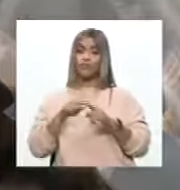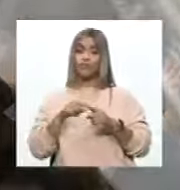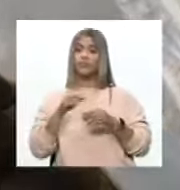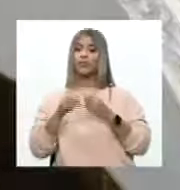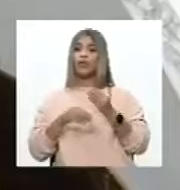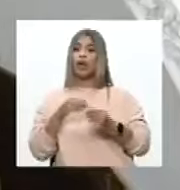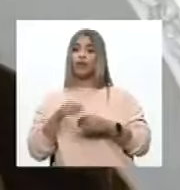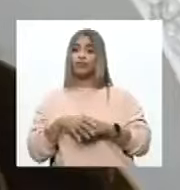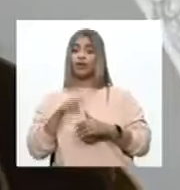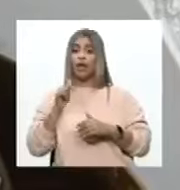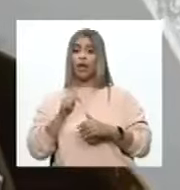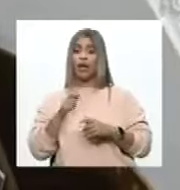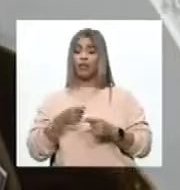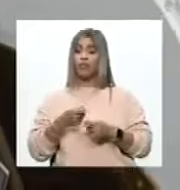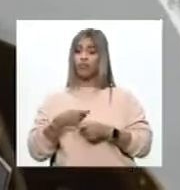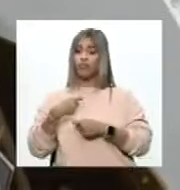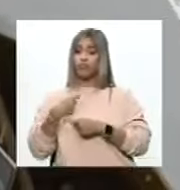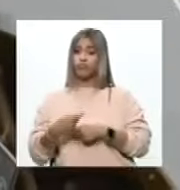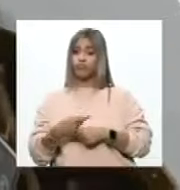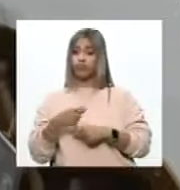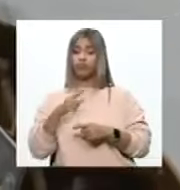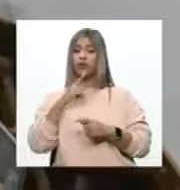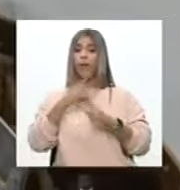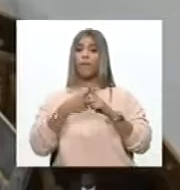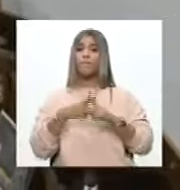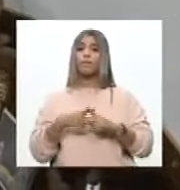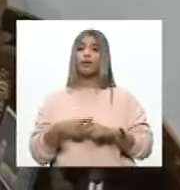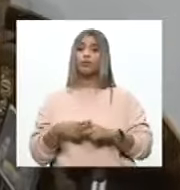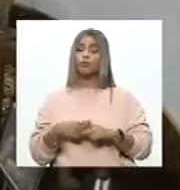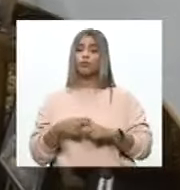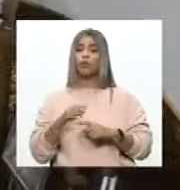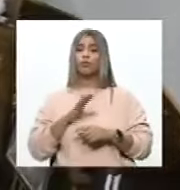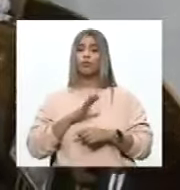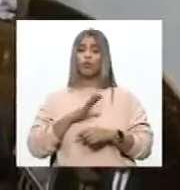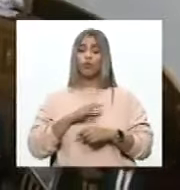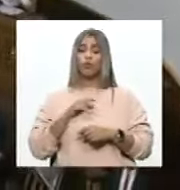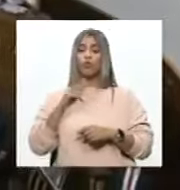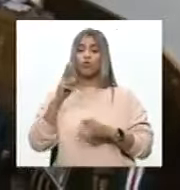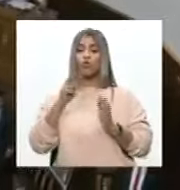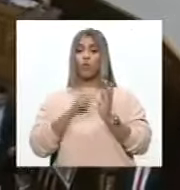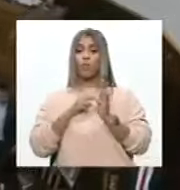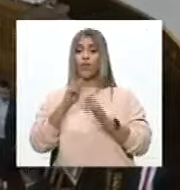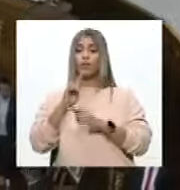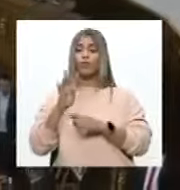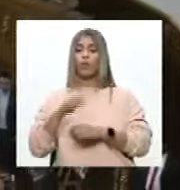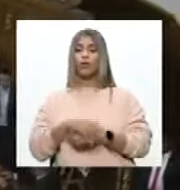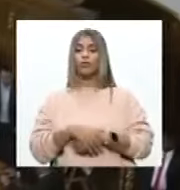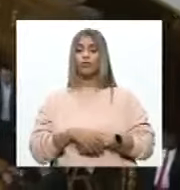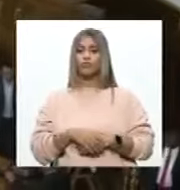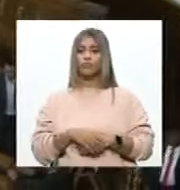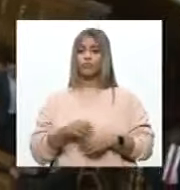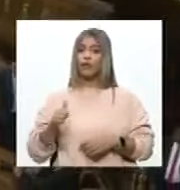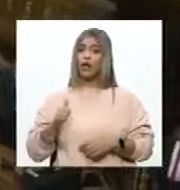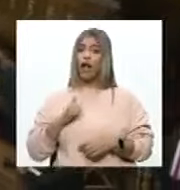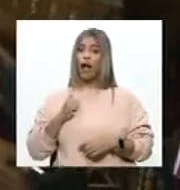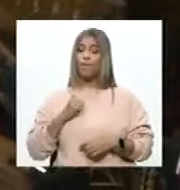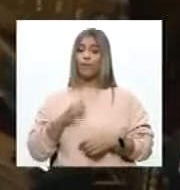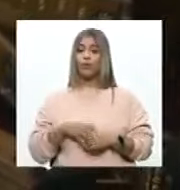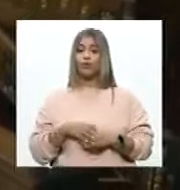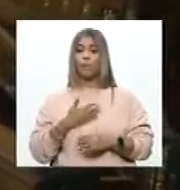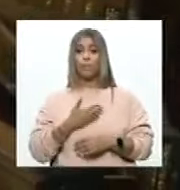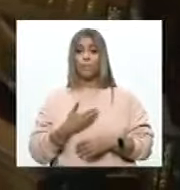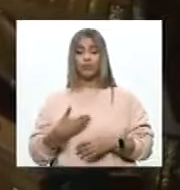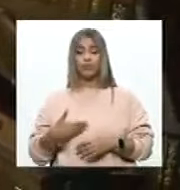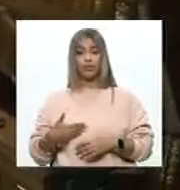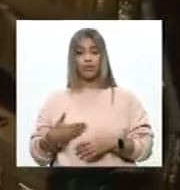le dará a ese dinero en el marco del presupuesto de ingresos gastos 2024. Aprovechando,